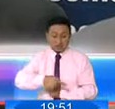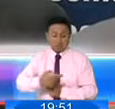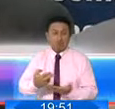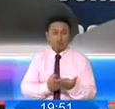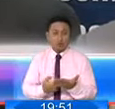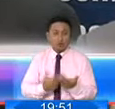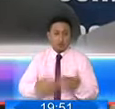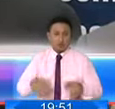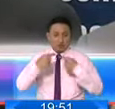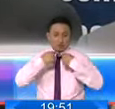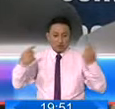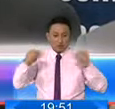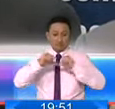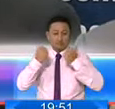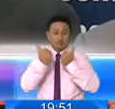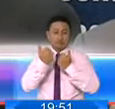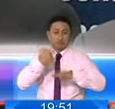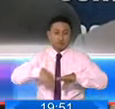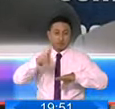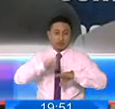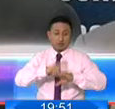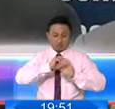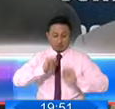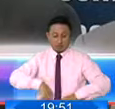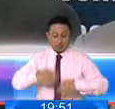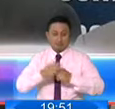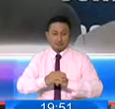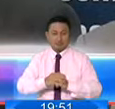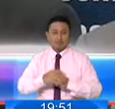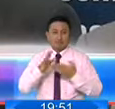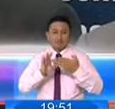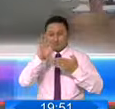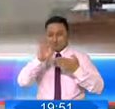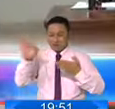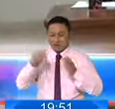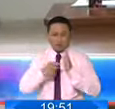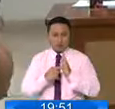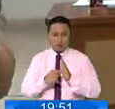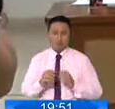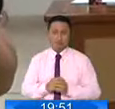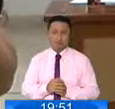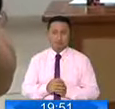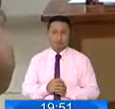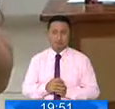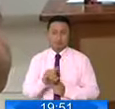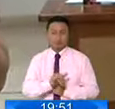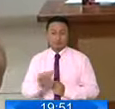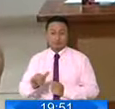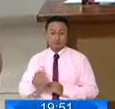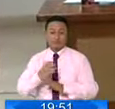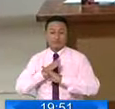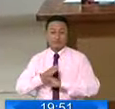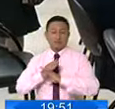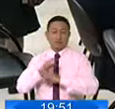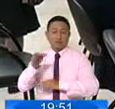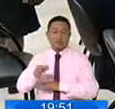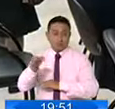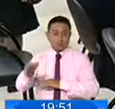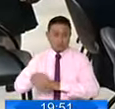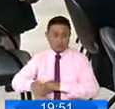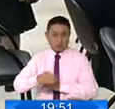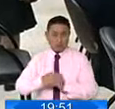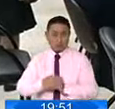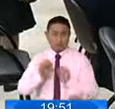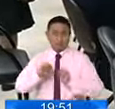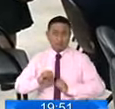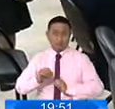que se ha convocado por la Asamblea Nacional daremos a conocer todas estas estadísticas en detalle. De manera paralela, la Defensoría del Pueblo convocó a